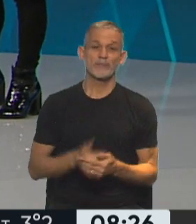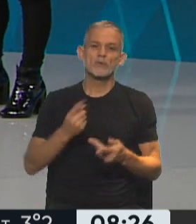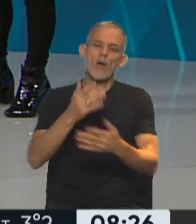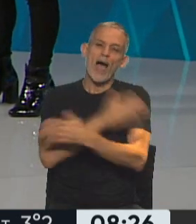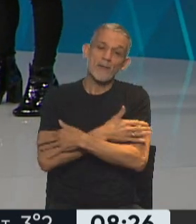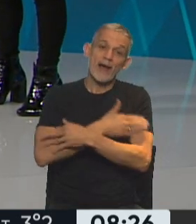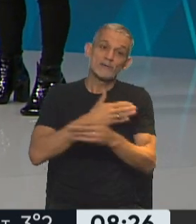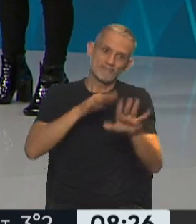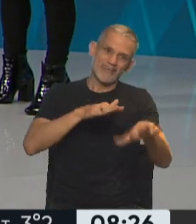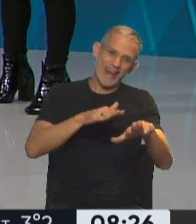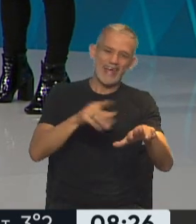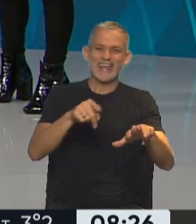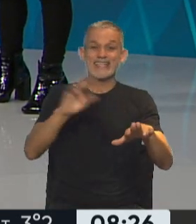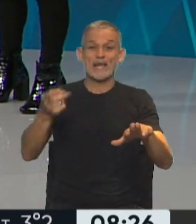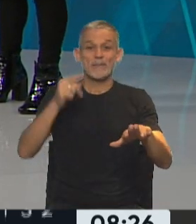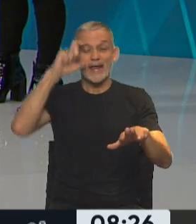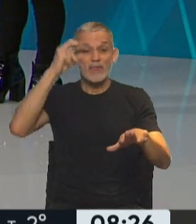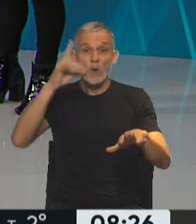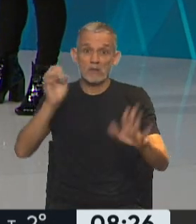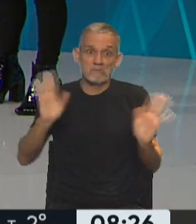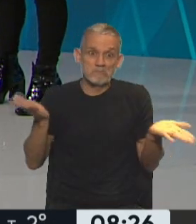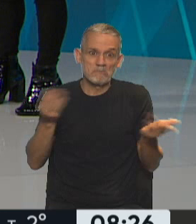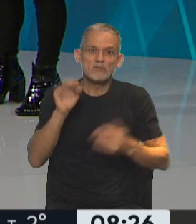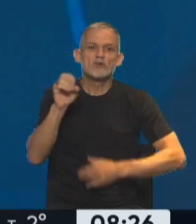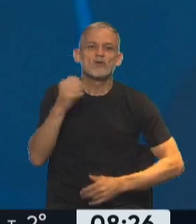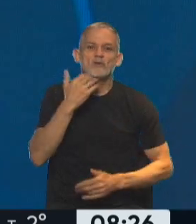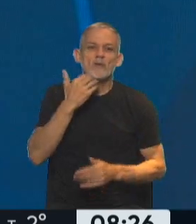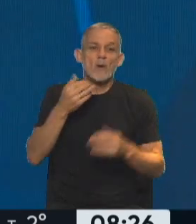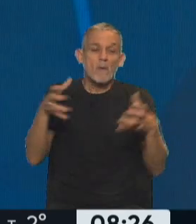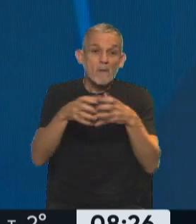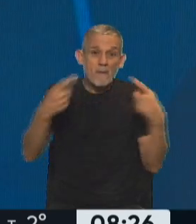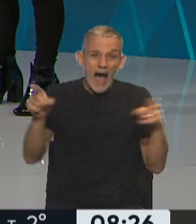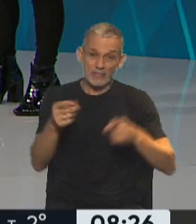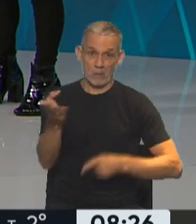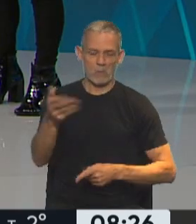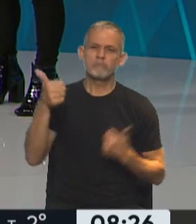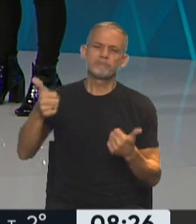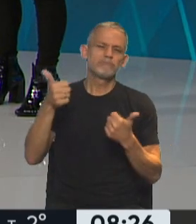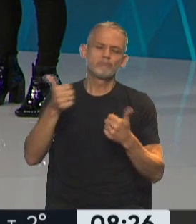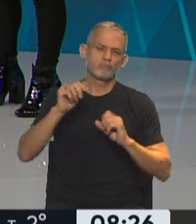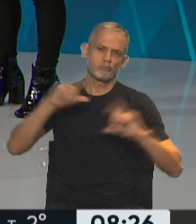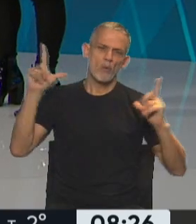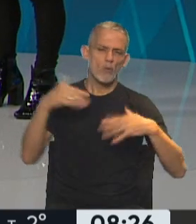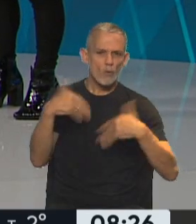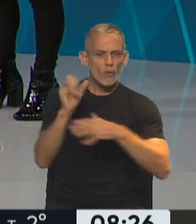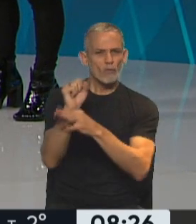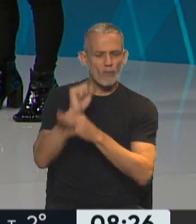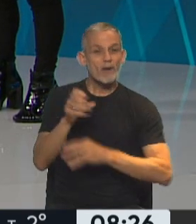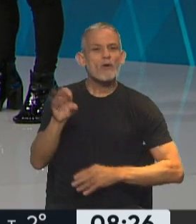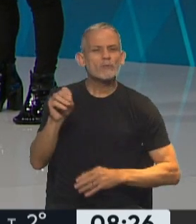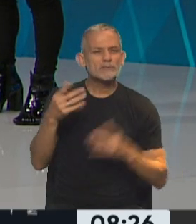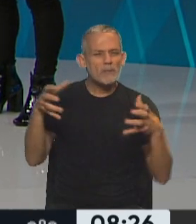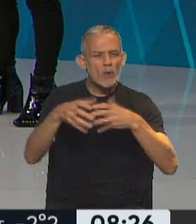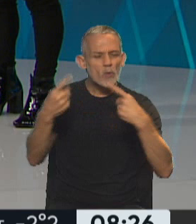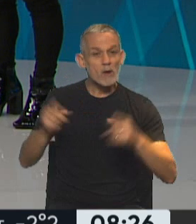a Juan Cruz, a Eduardo, no sabemos mucho más. Tampoco sabemos el nombre de la banda. Sí, que son lástima, las estrellas. ¿No? Sería buenísimo saberlo.